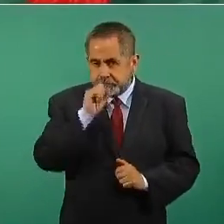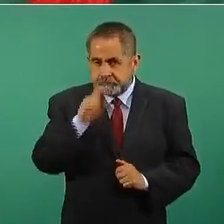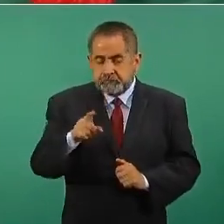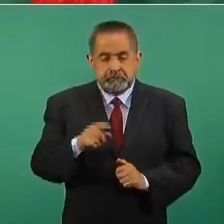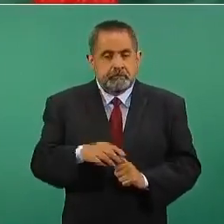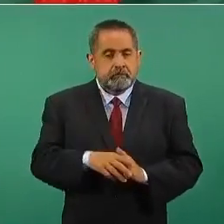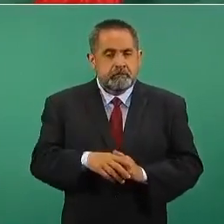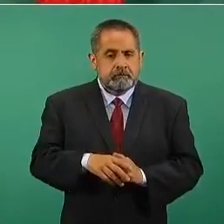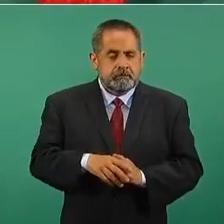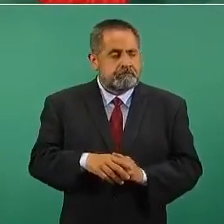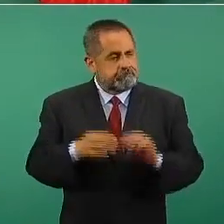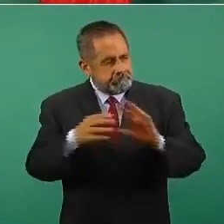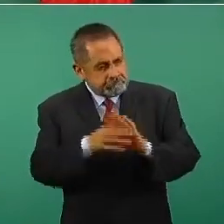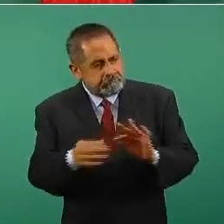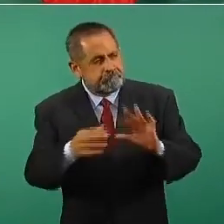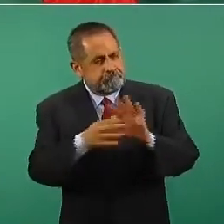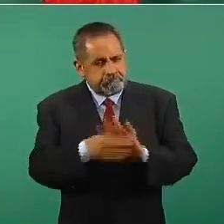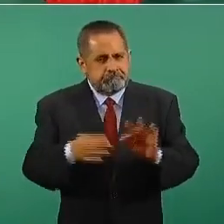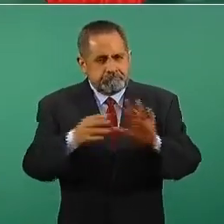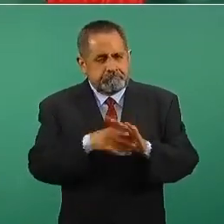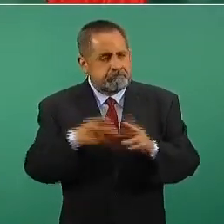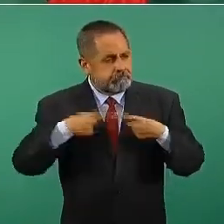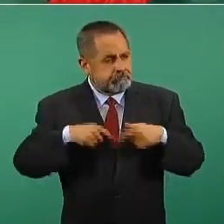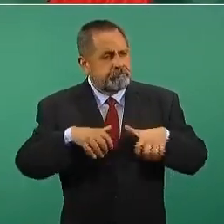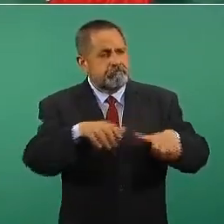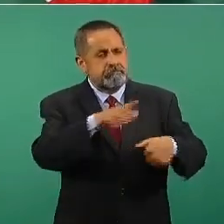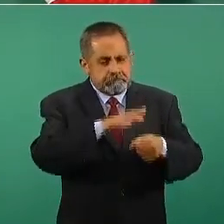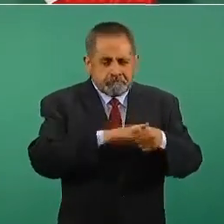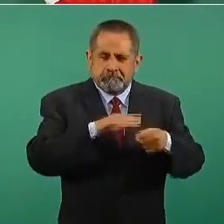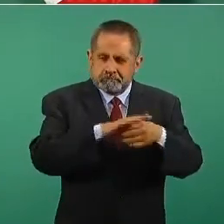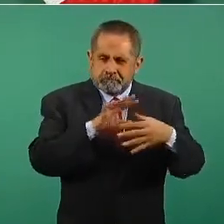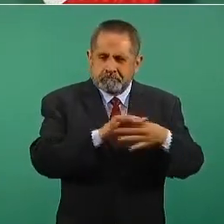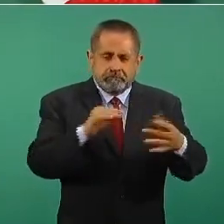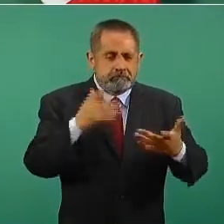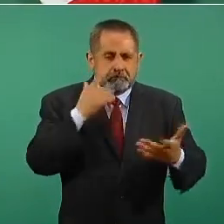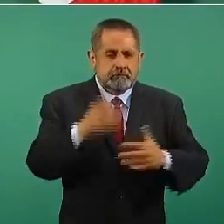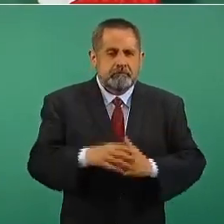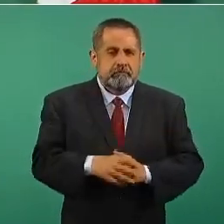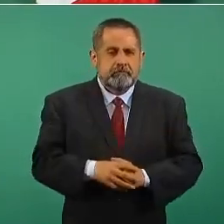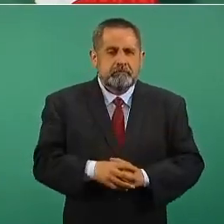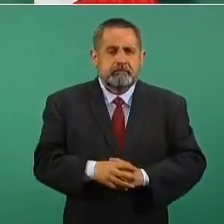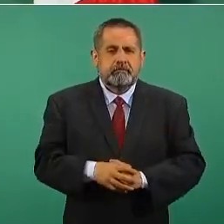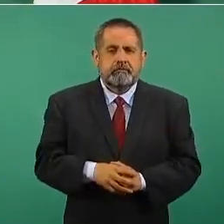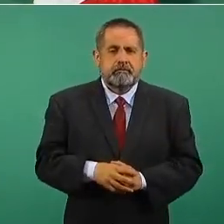y convenciendo a la población, persuadiendo, porque